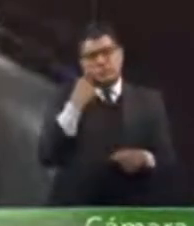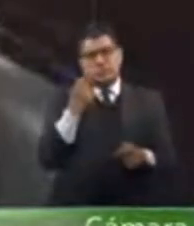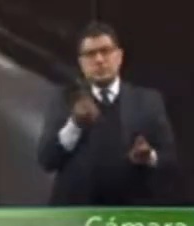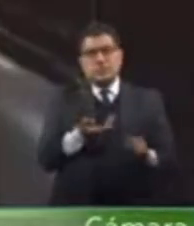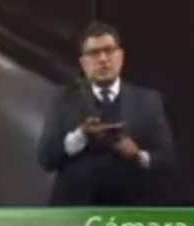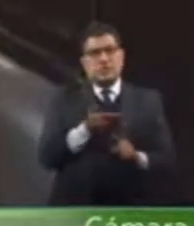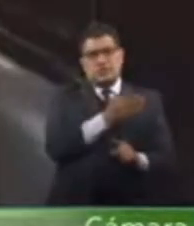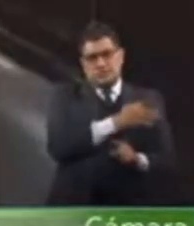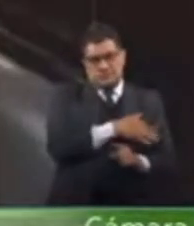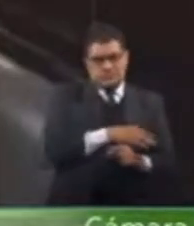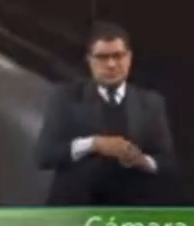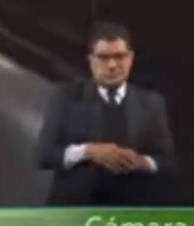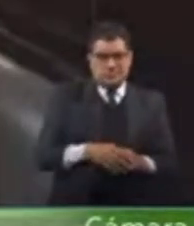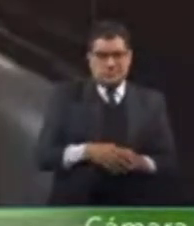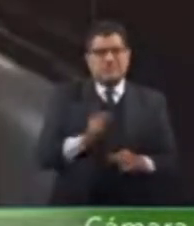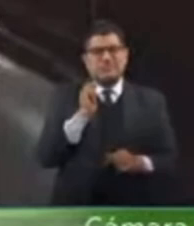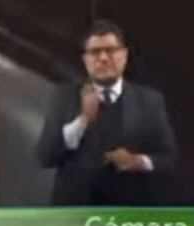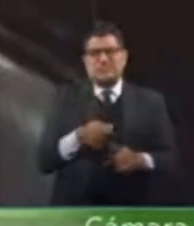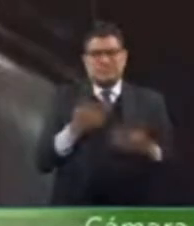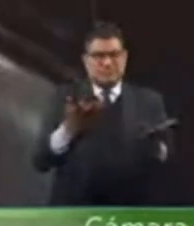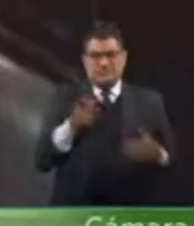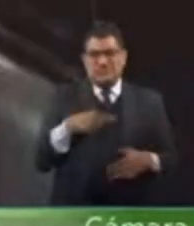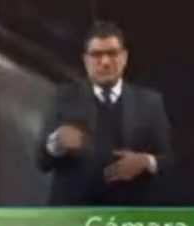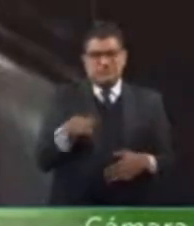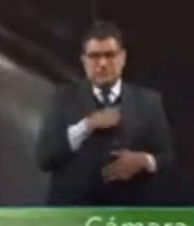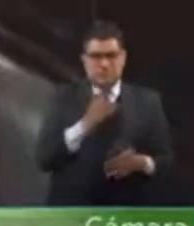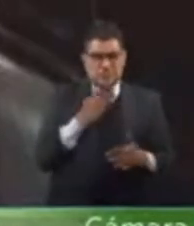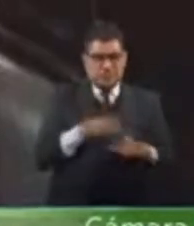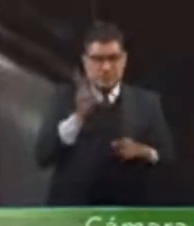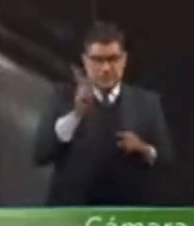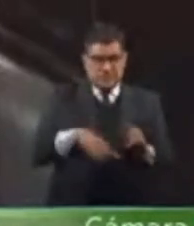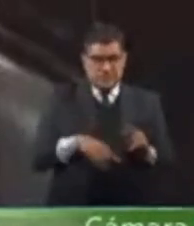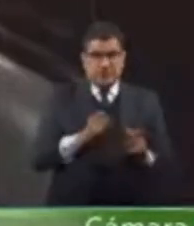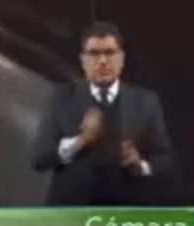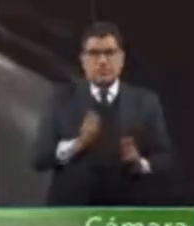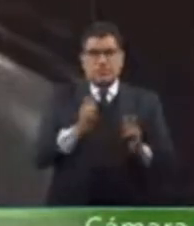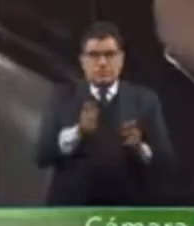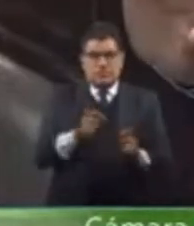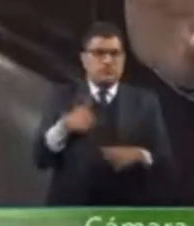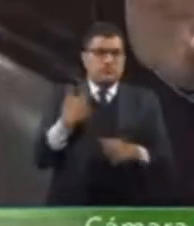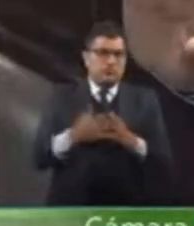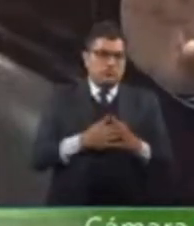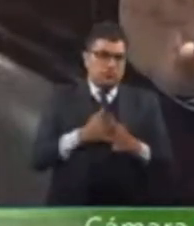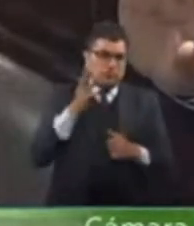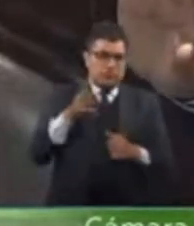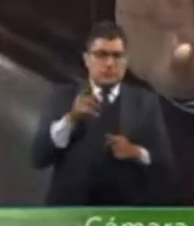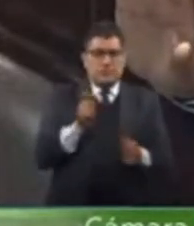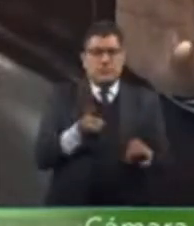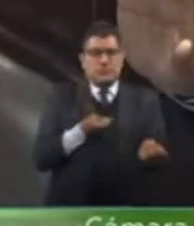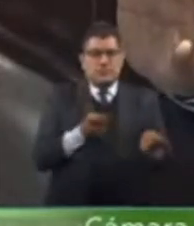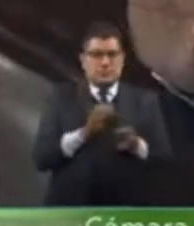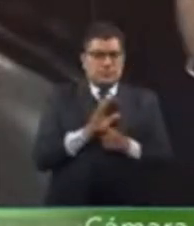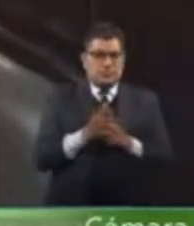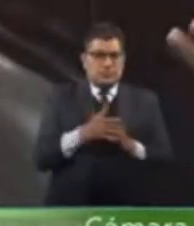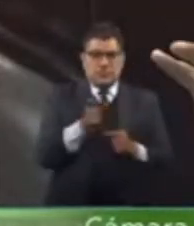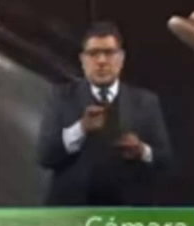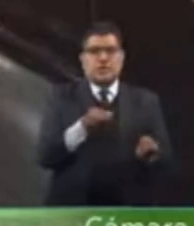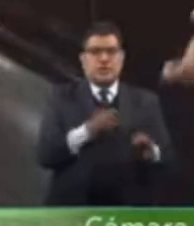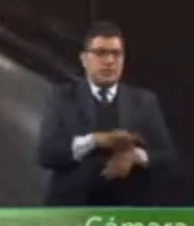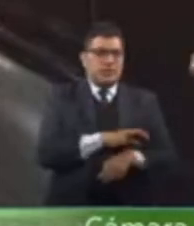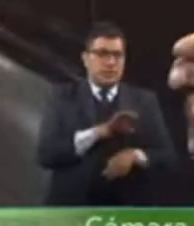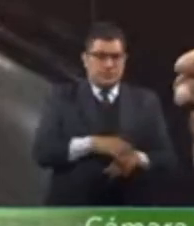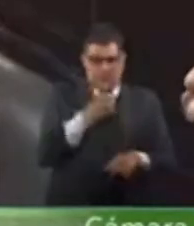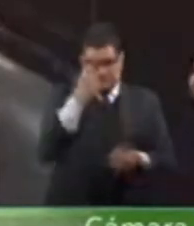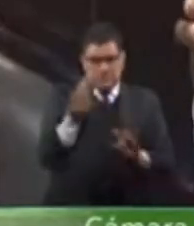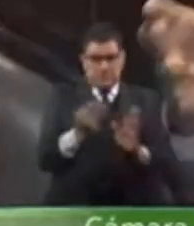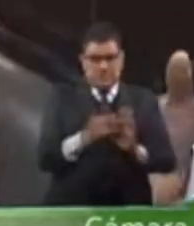atrás. Es decir, ustedes no solo quitan la facultad futura de la Comisión Reguladora de Energía para establecer